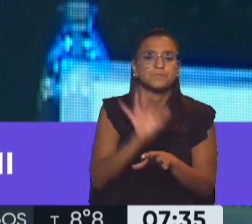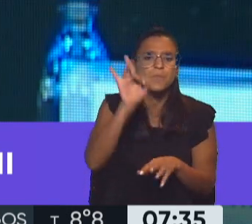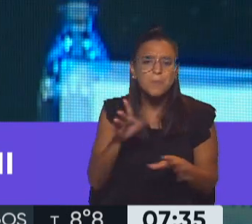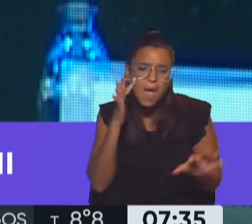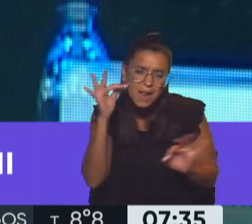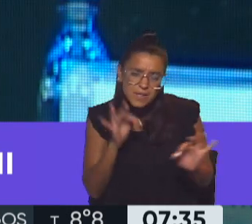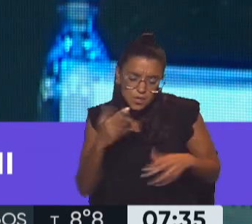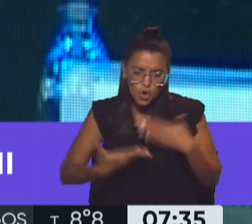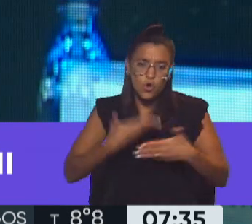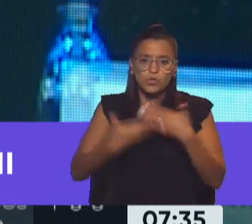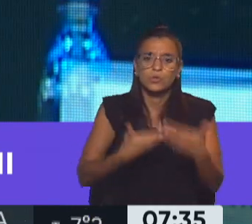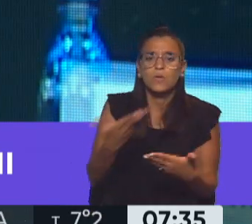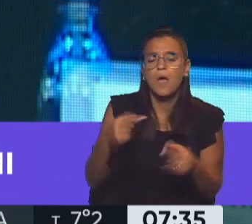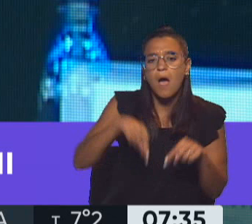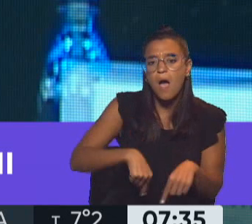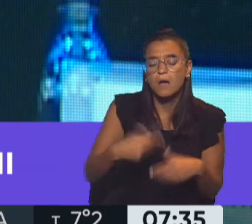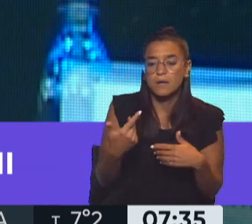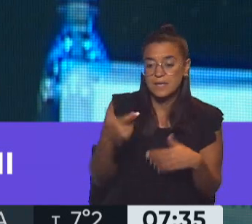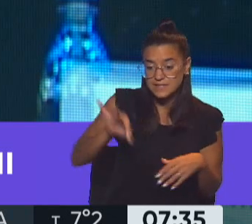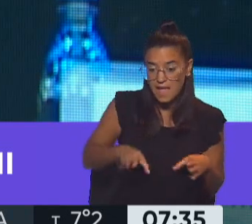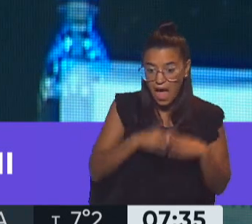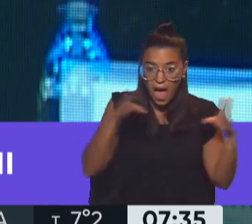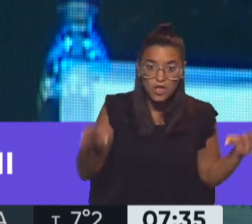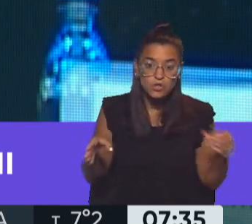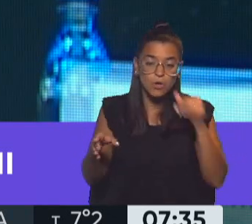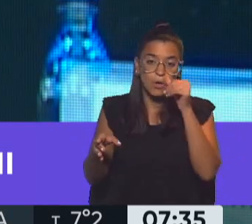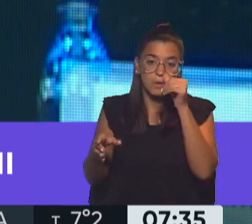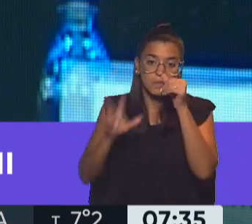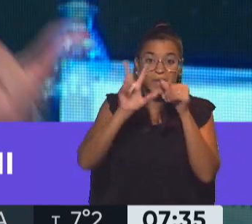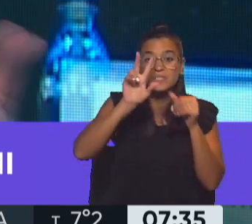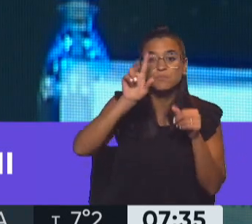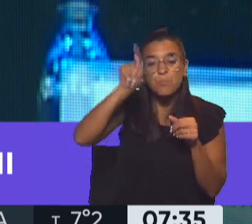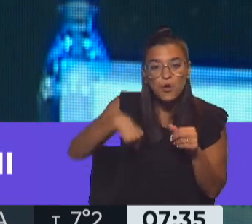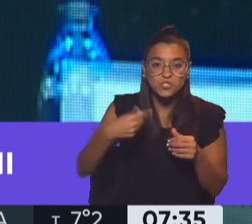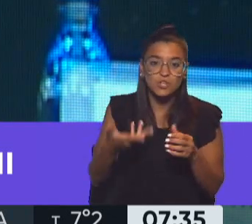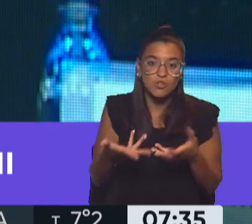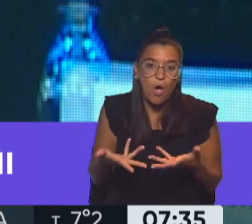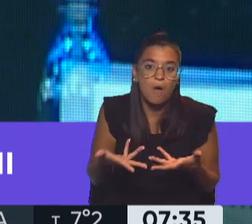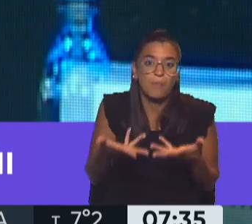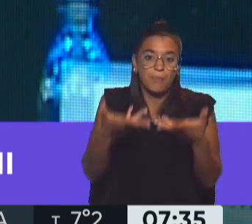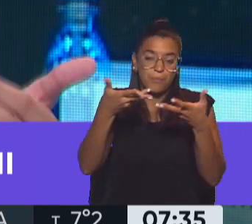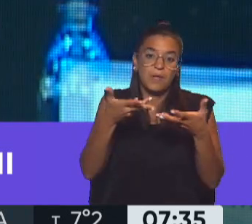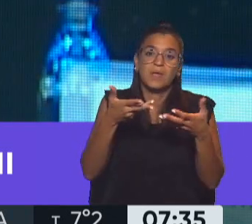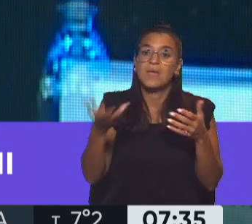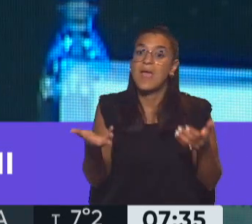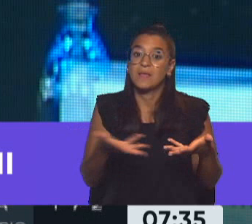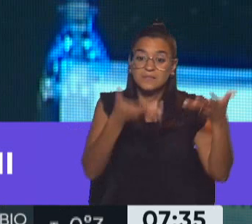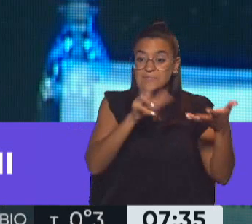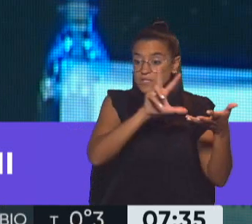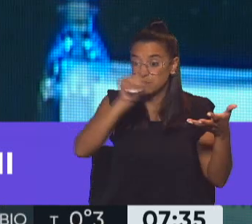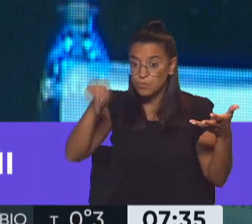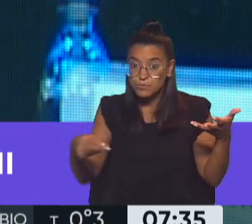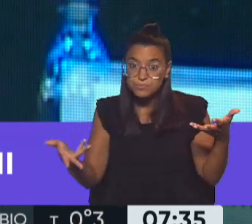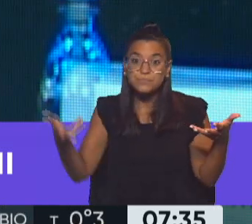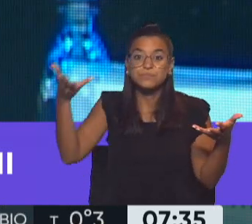analizando la continuidad del crecimiento de este año, más de 3 puntos va a haber de crecimiento, con lo cual entre el crecimiento por encima de los 3 puntos y el 0,8